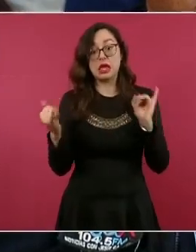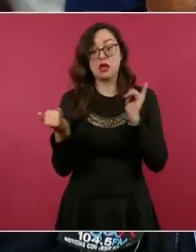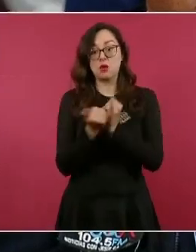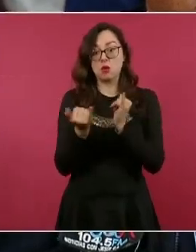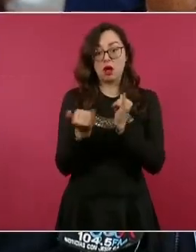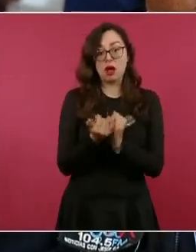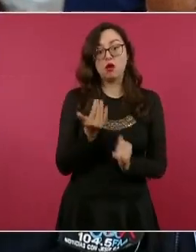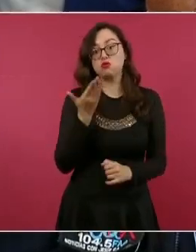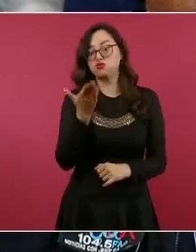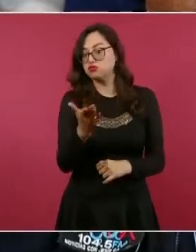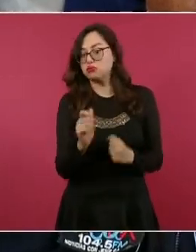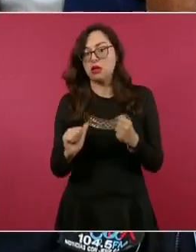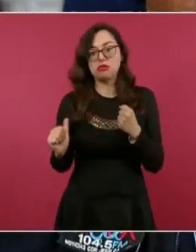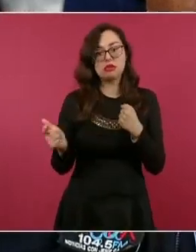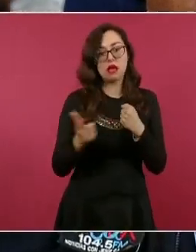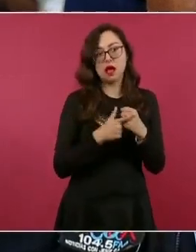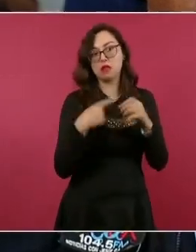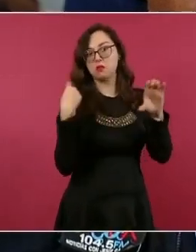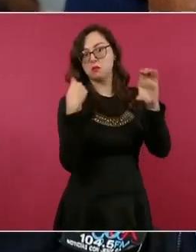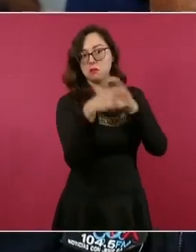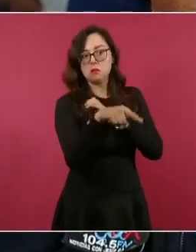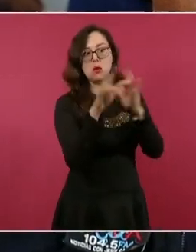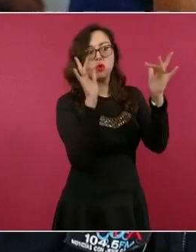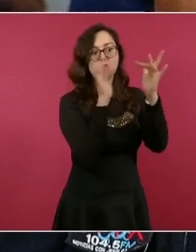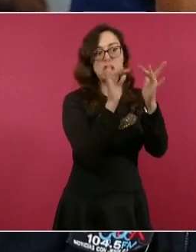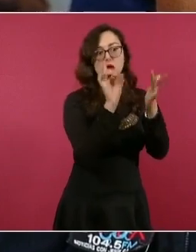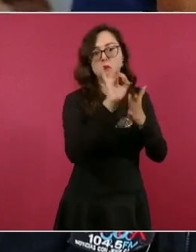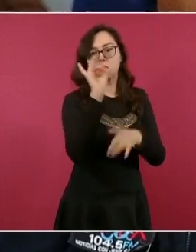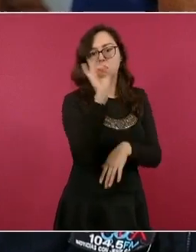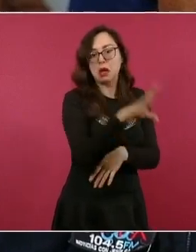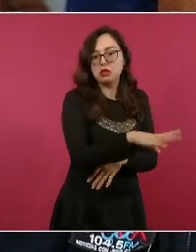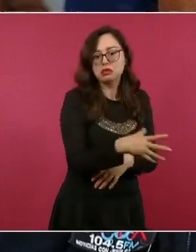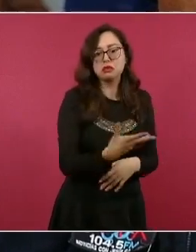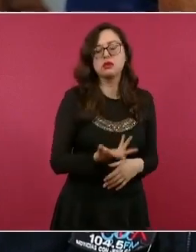algún pronunciamiento? Sí, pero la verdad,